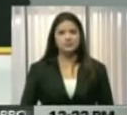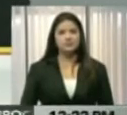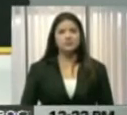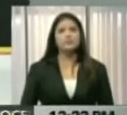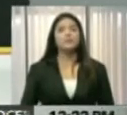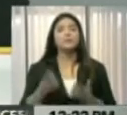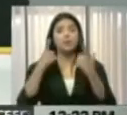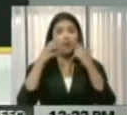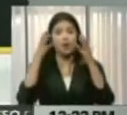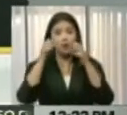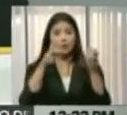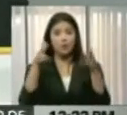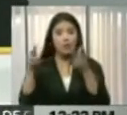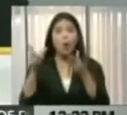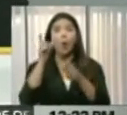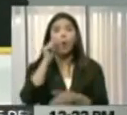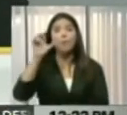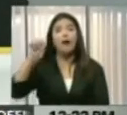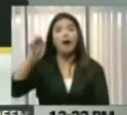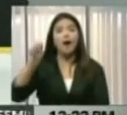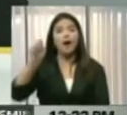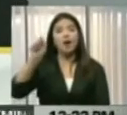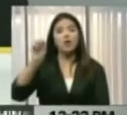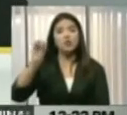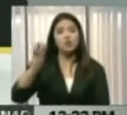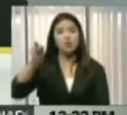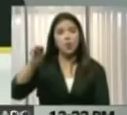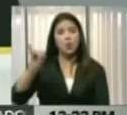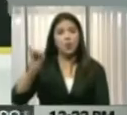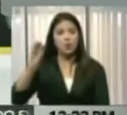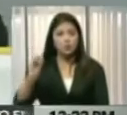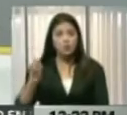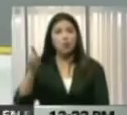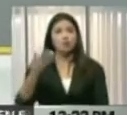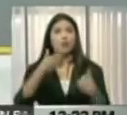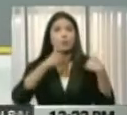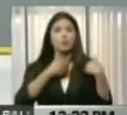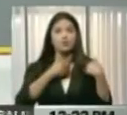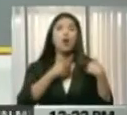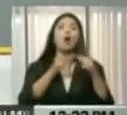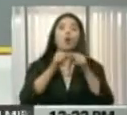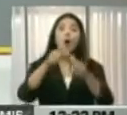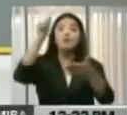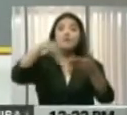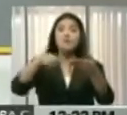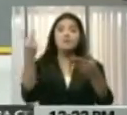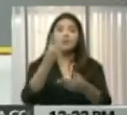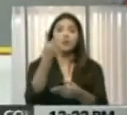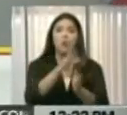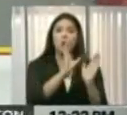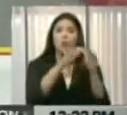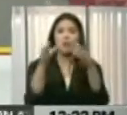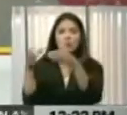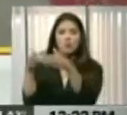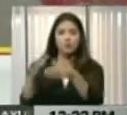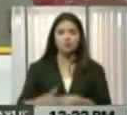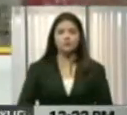Nacional, Antonio García, jefe de delegación. Continúan firmas de ambas delegaciones.